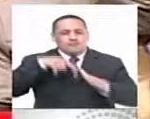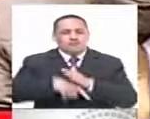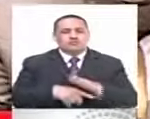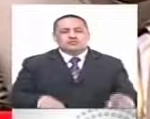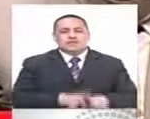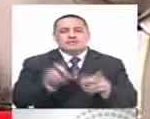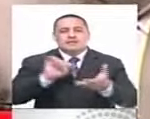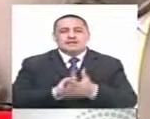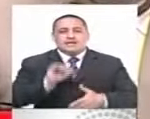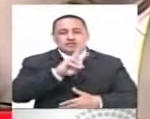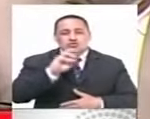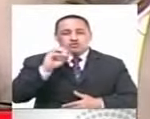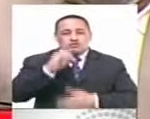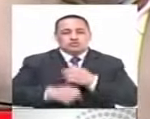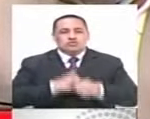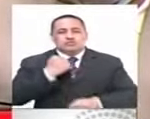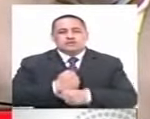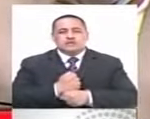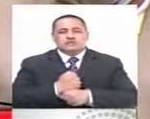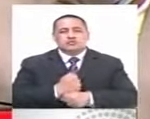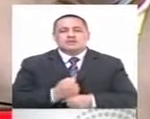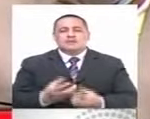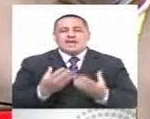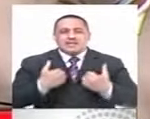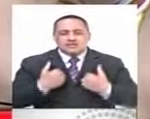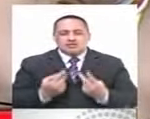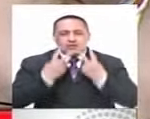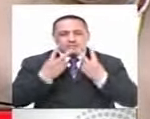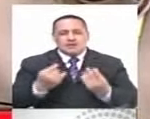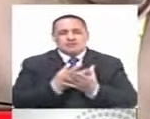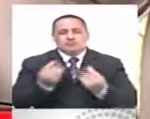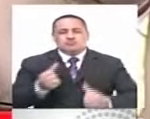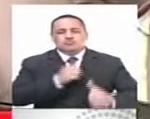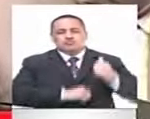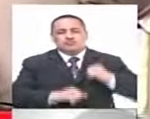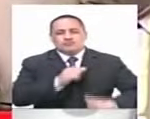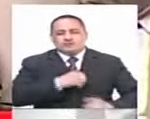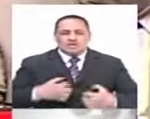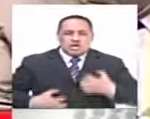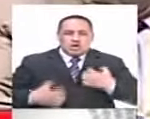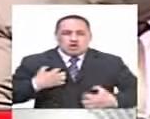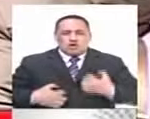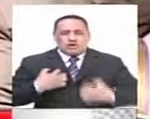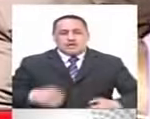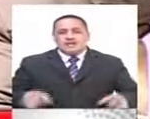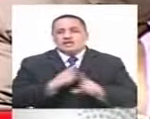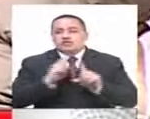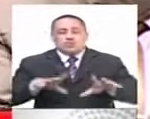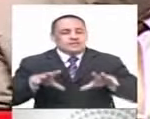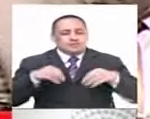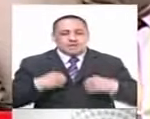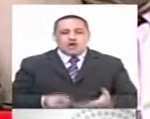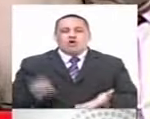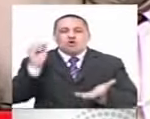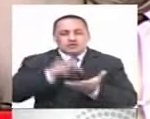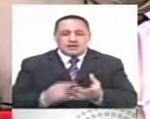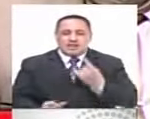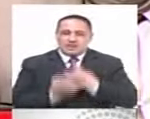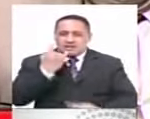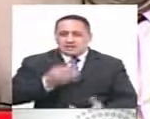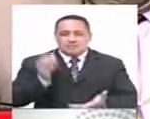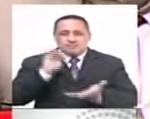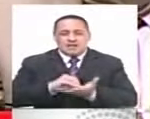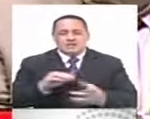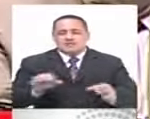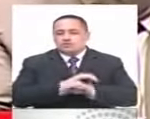que en 200 años acumuló sufrimiento y rabia y que no aceptará un engaño más